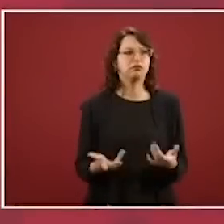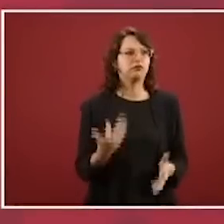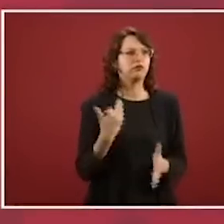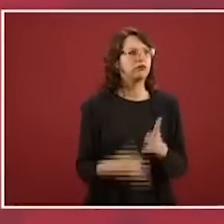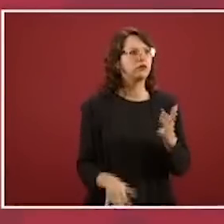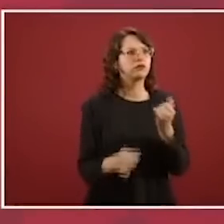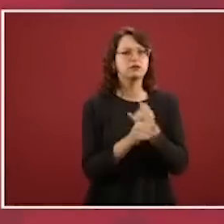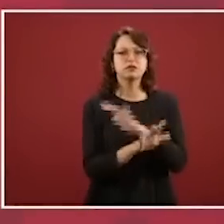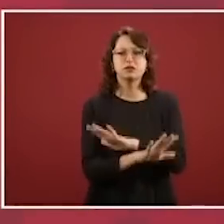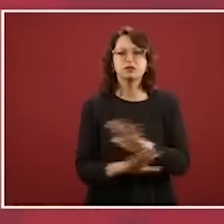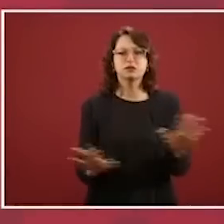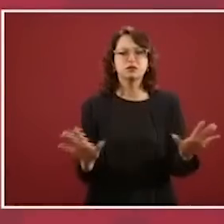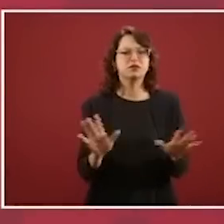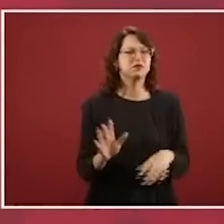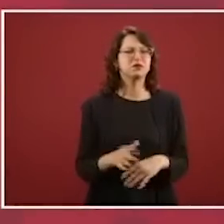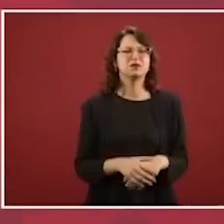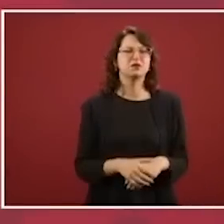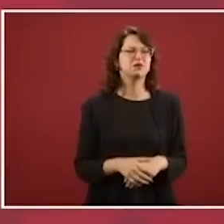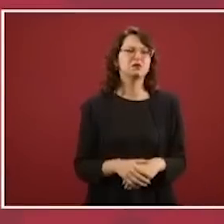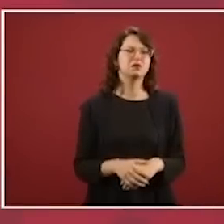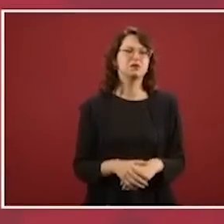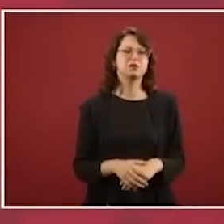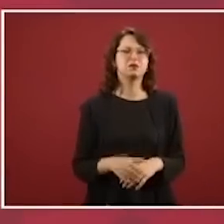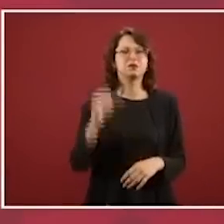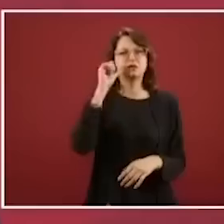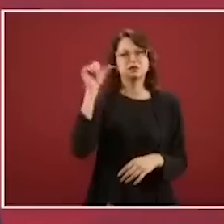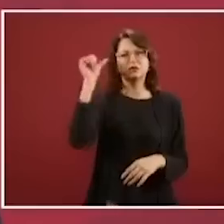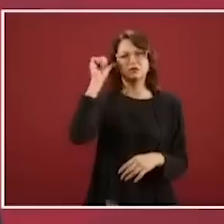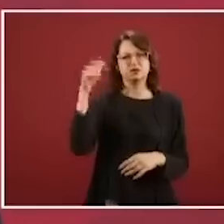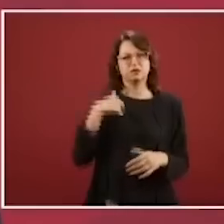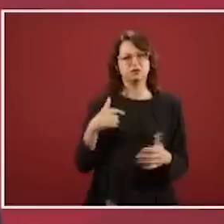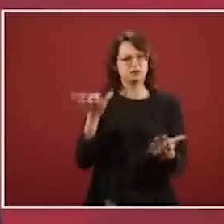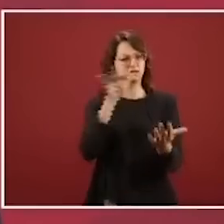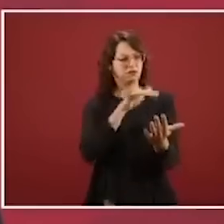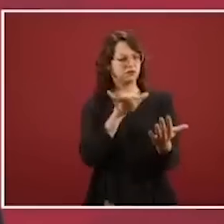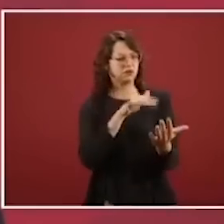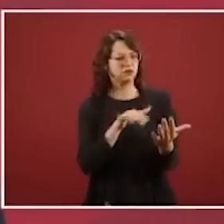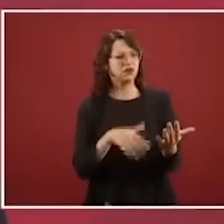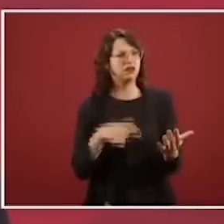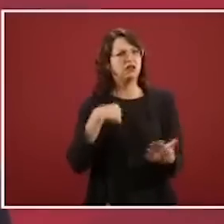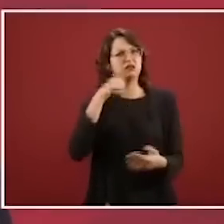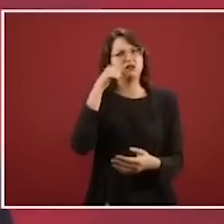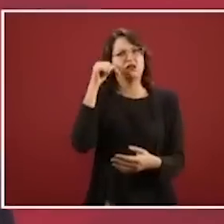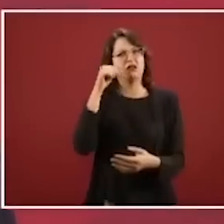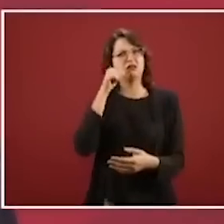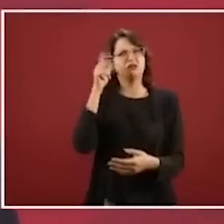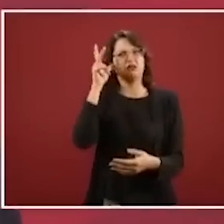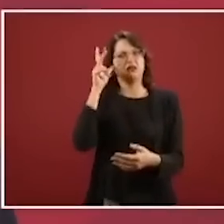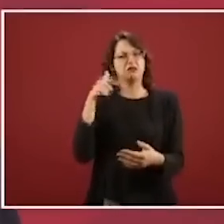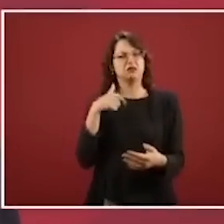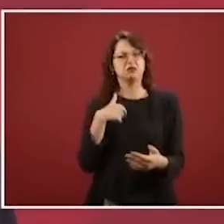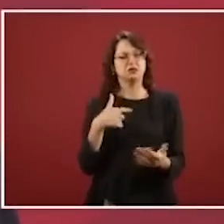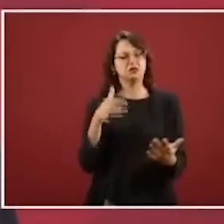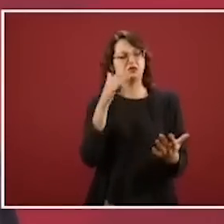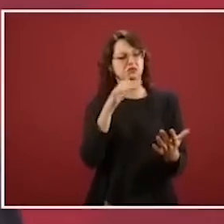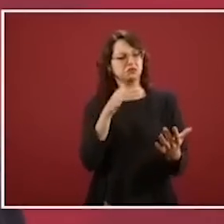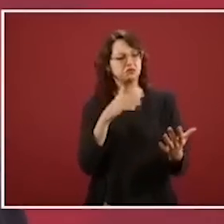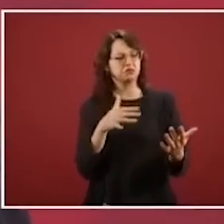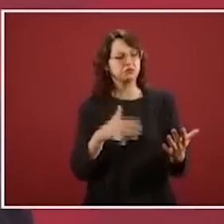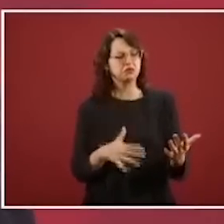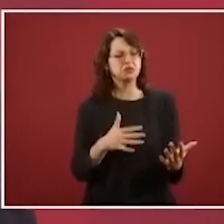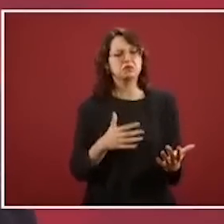desinformación. Ayer leía yo a un columnista, o antier, de estos que están ahora